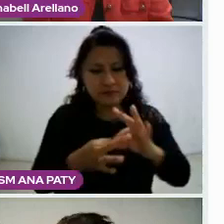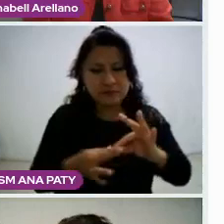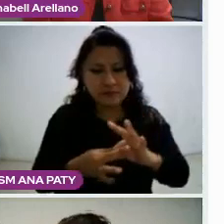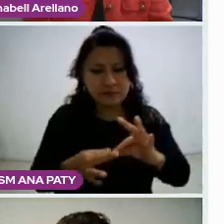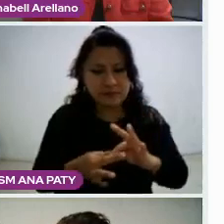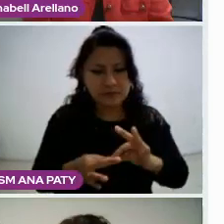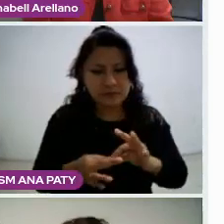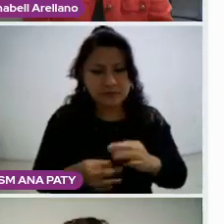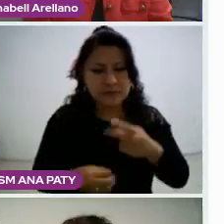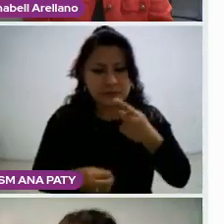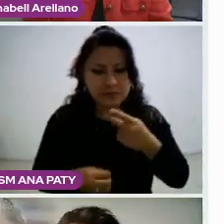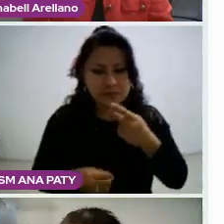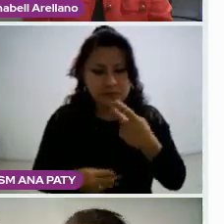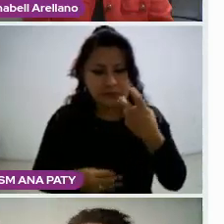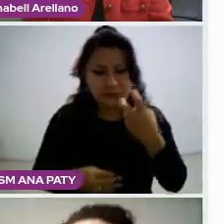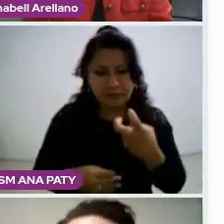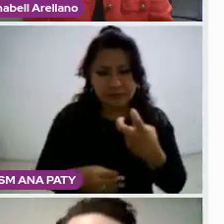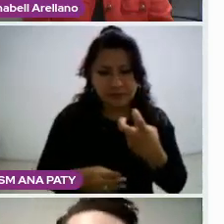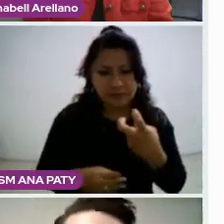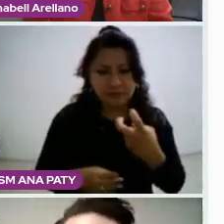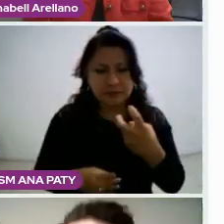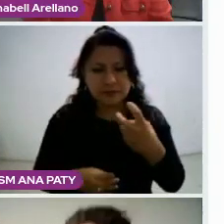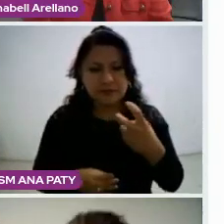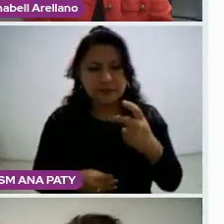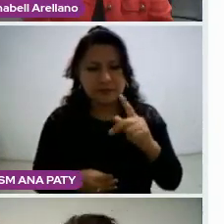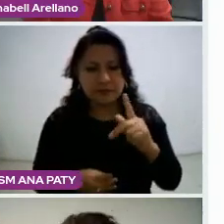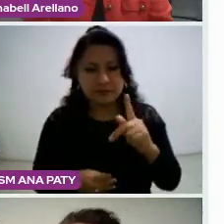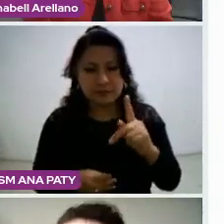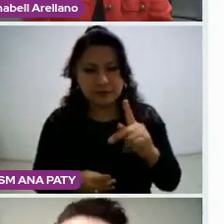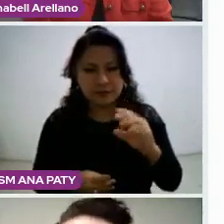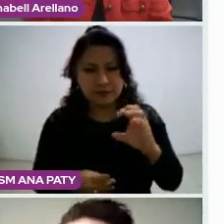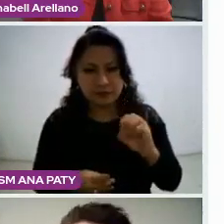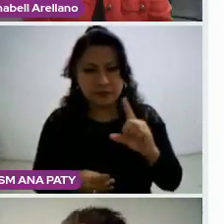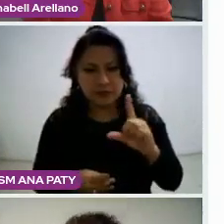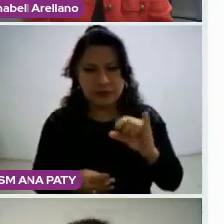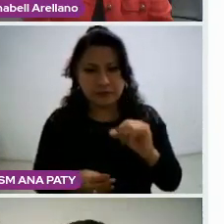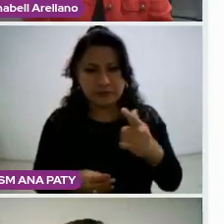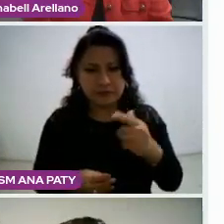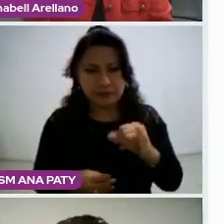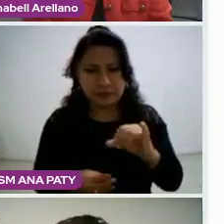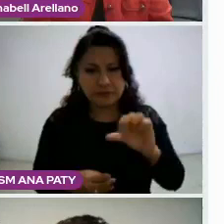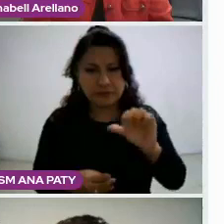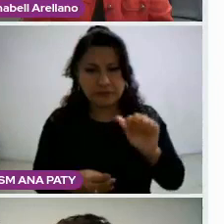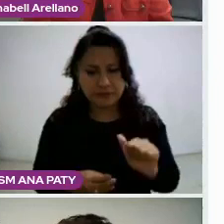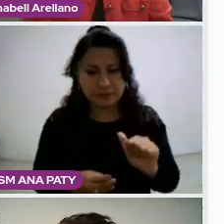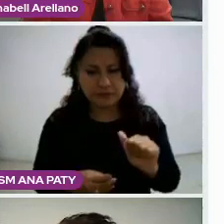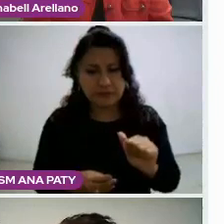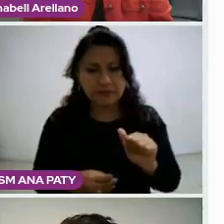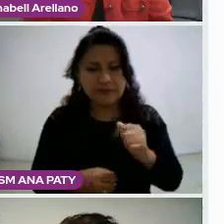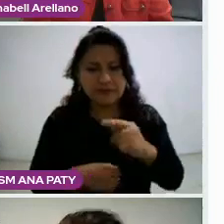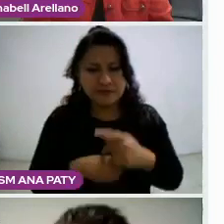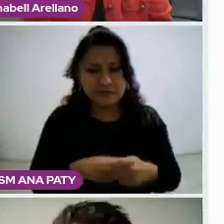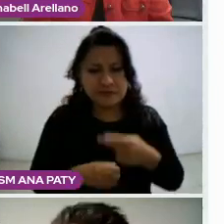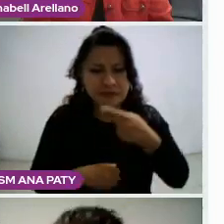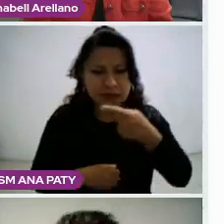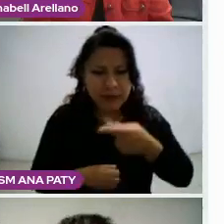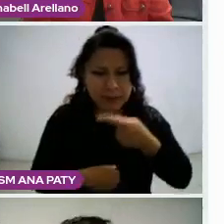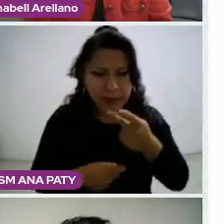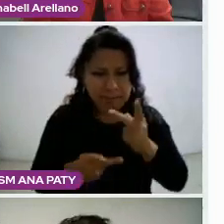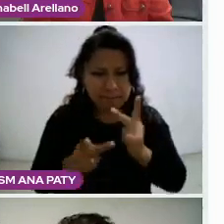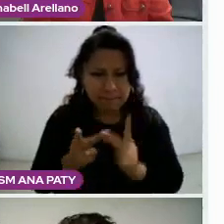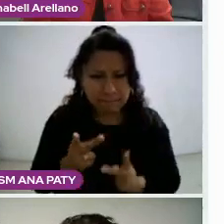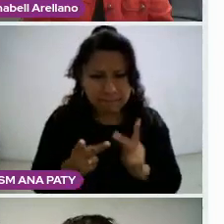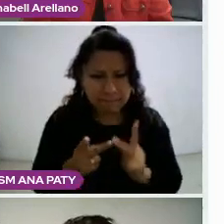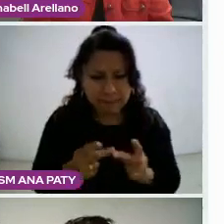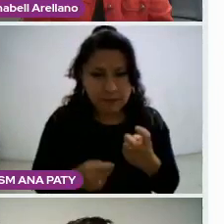Eso es la prolijidad, el decir demasiadas cosas, el hablar mucho. Un discurso verbal monótono,